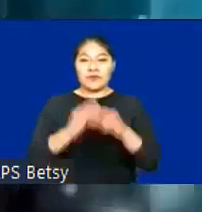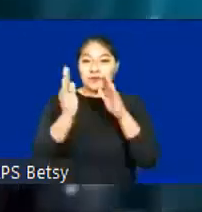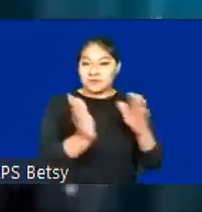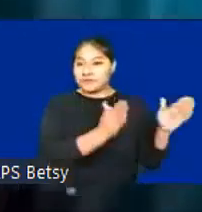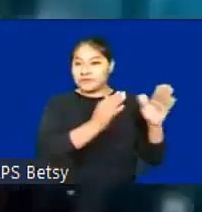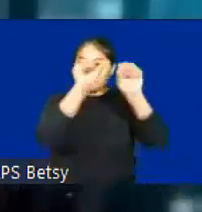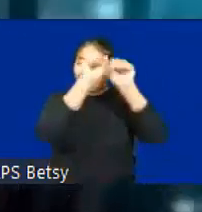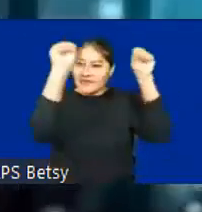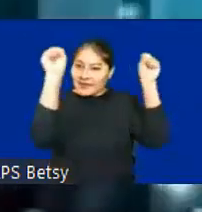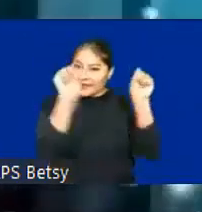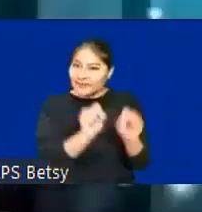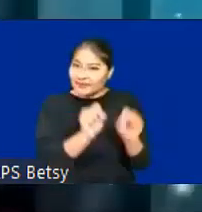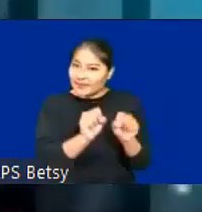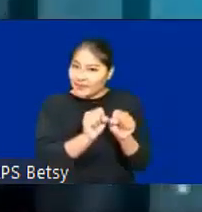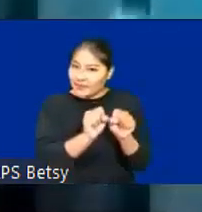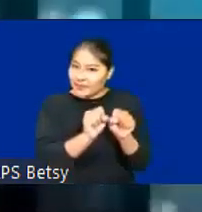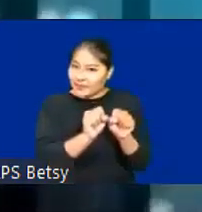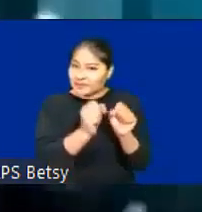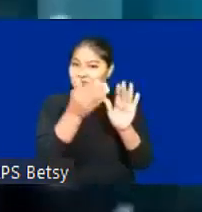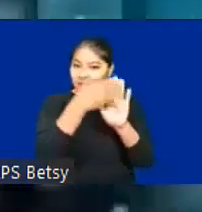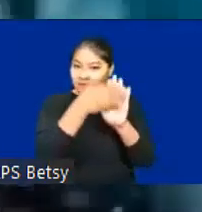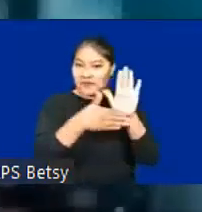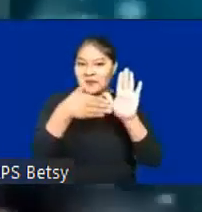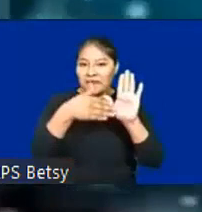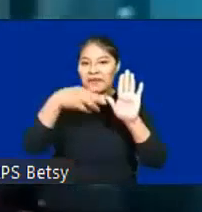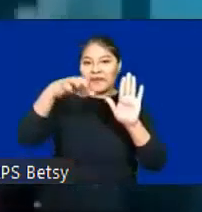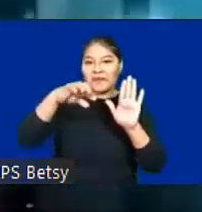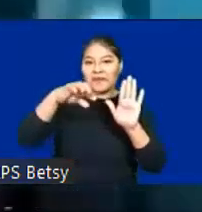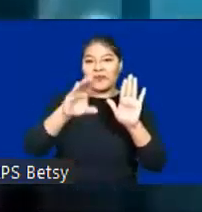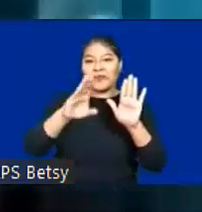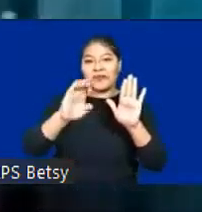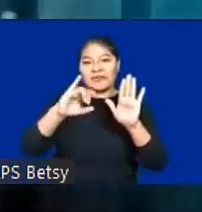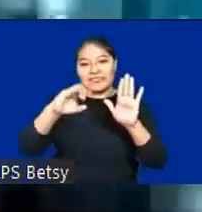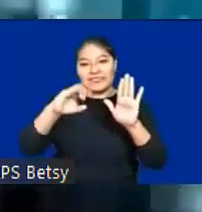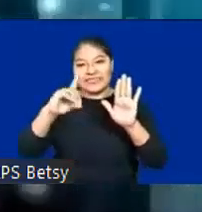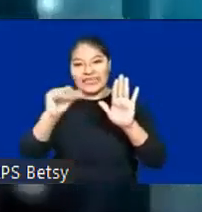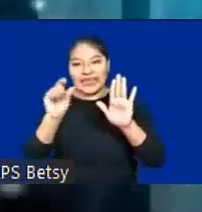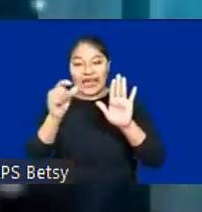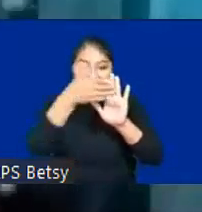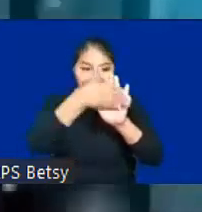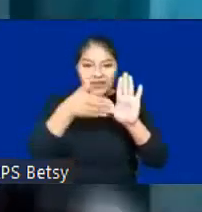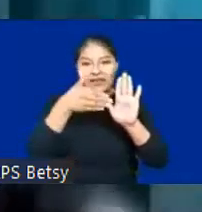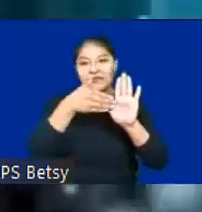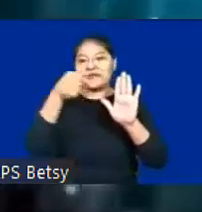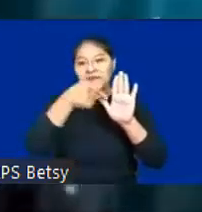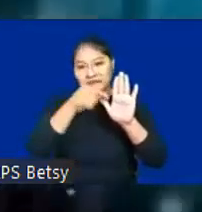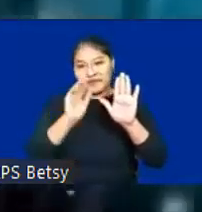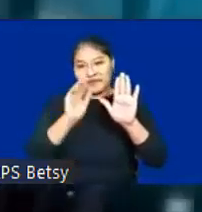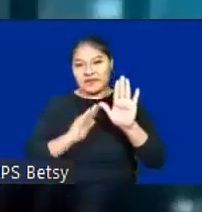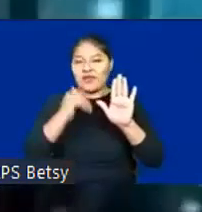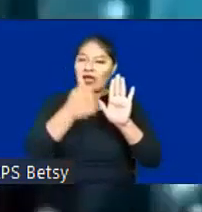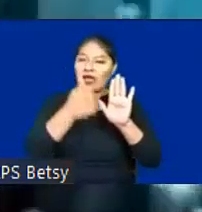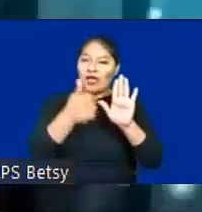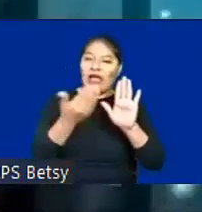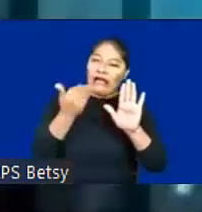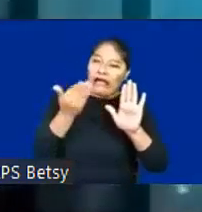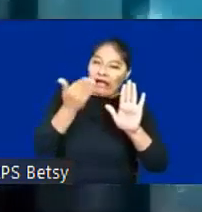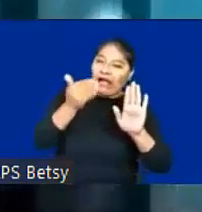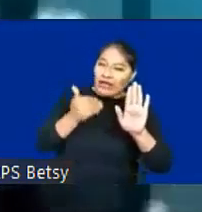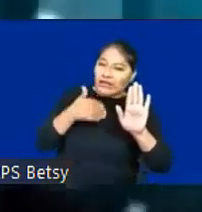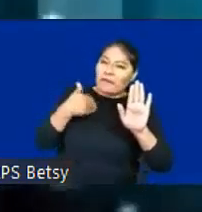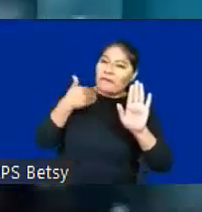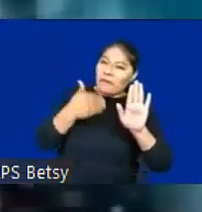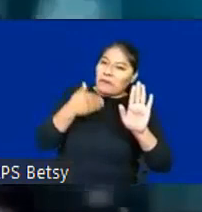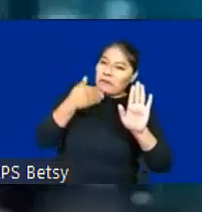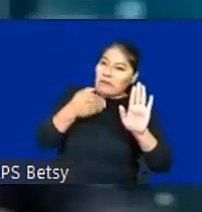años atrás, pero que ha ido siendo mejorada, se ha ido, digamos, implementando una serie de